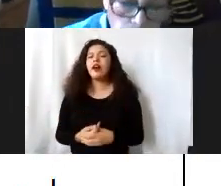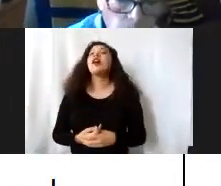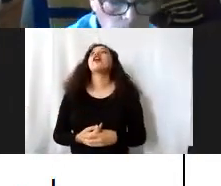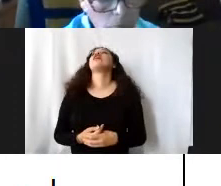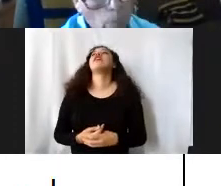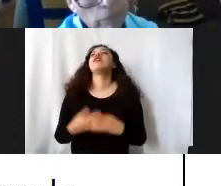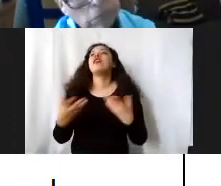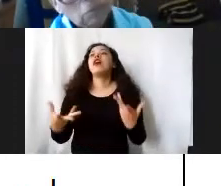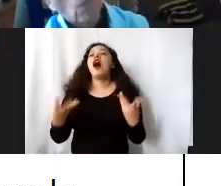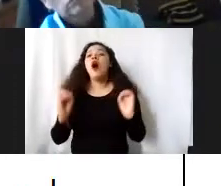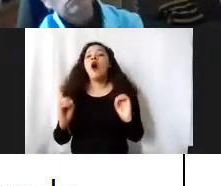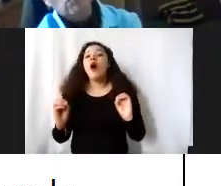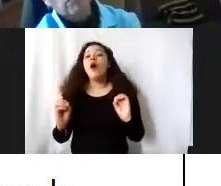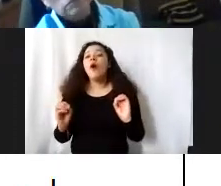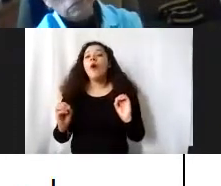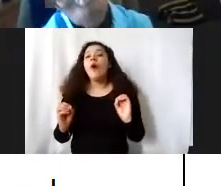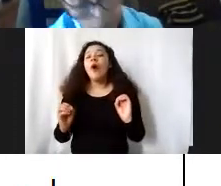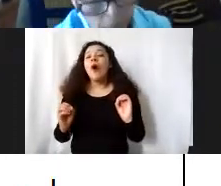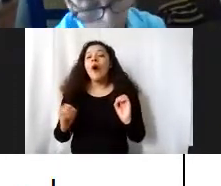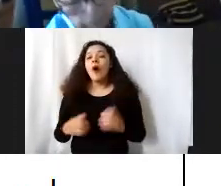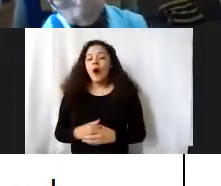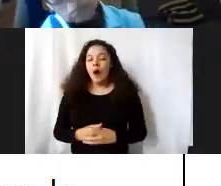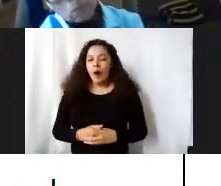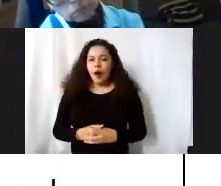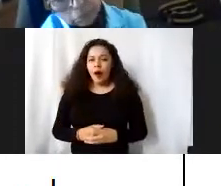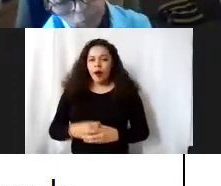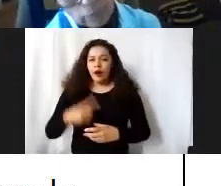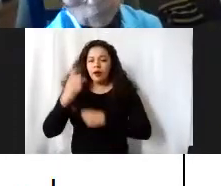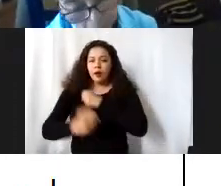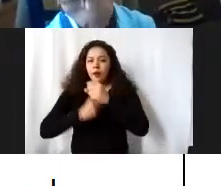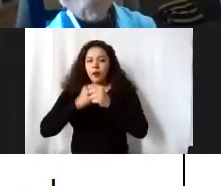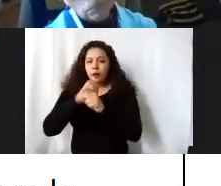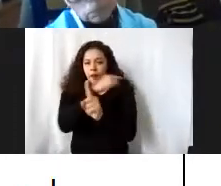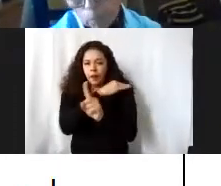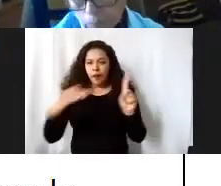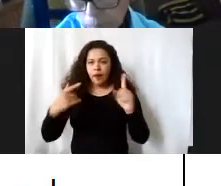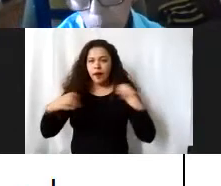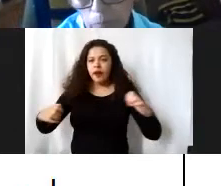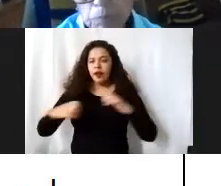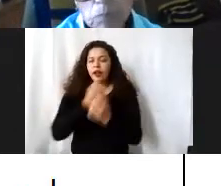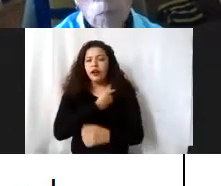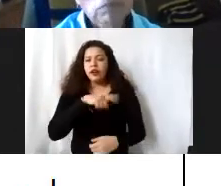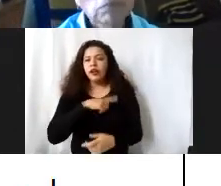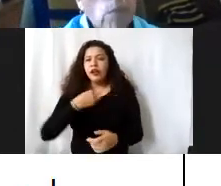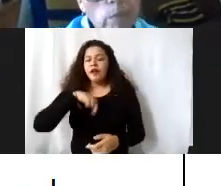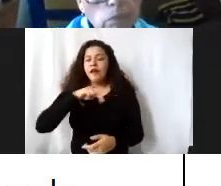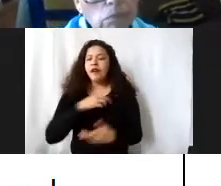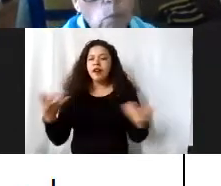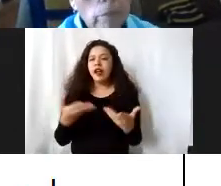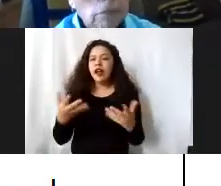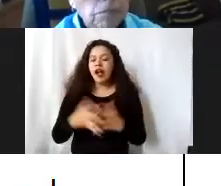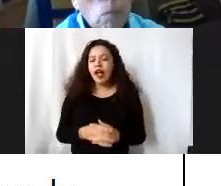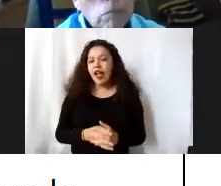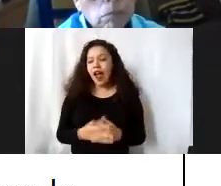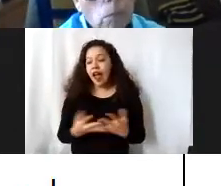caso, ahora en todo este año y medio de pandemia, lo hemos hecho por